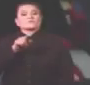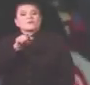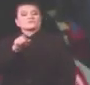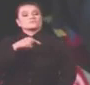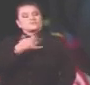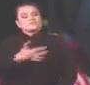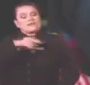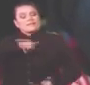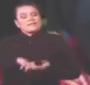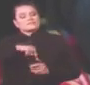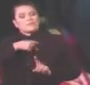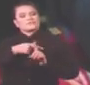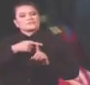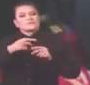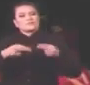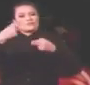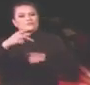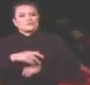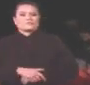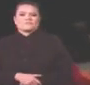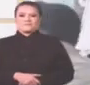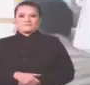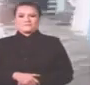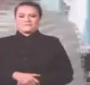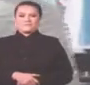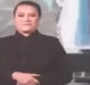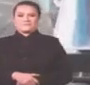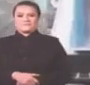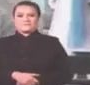Donde inicias lleno de optimismo tu propio negocio.